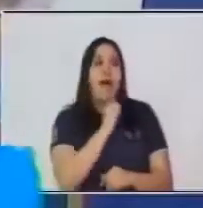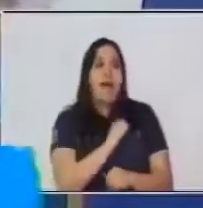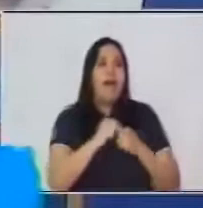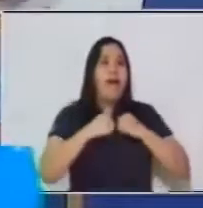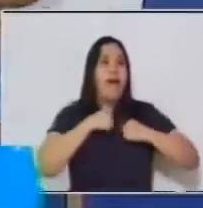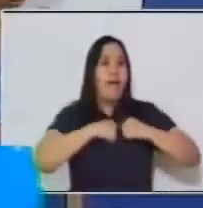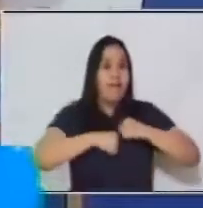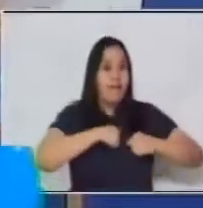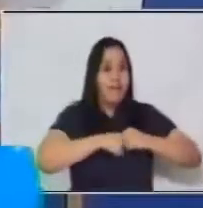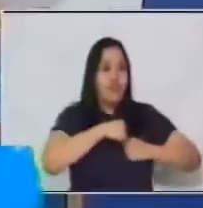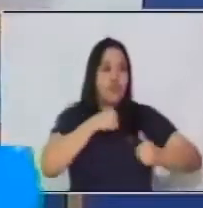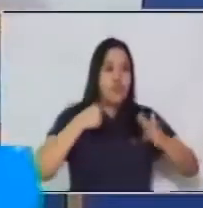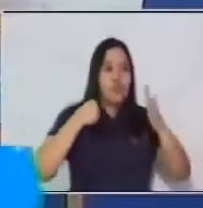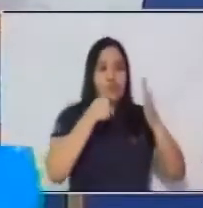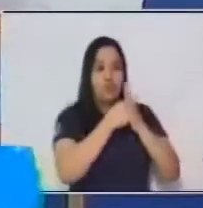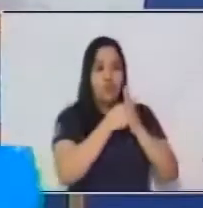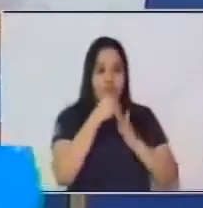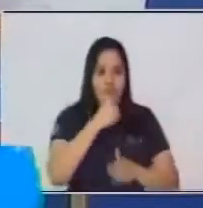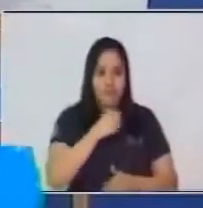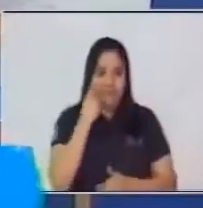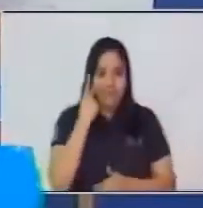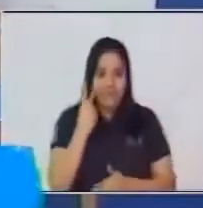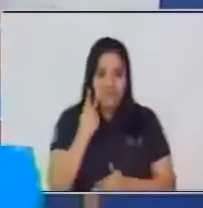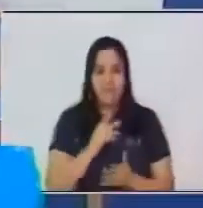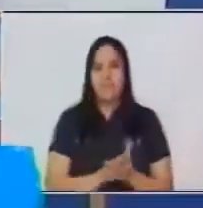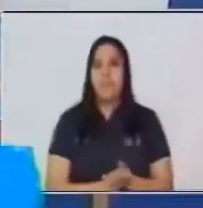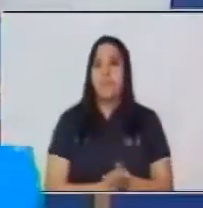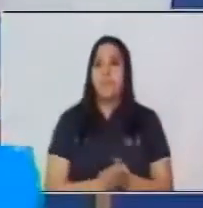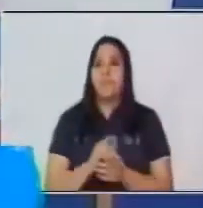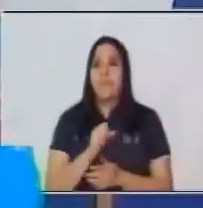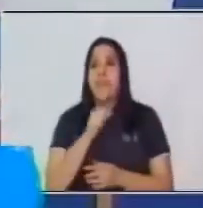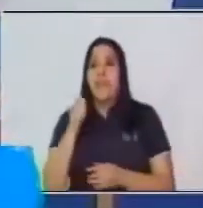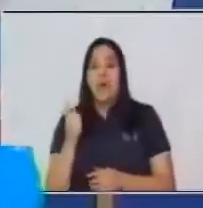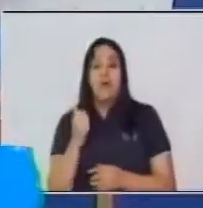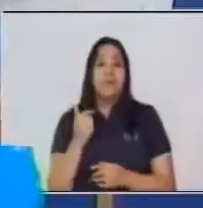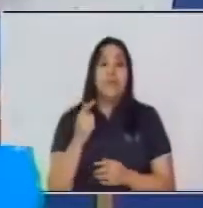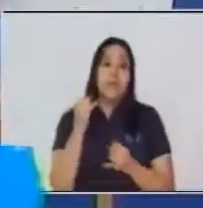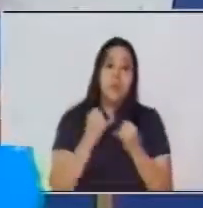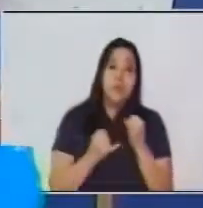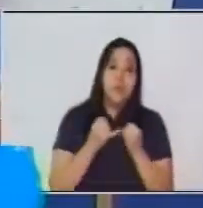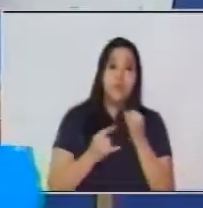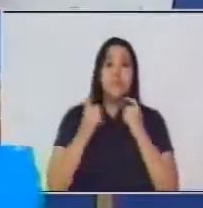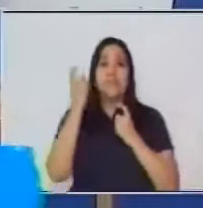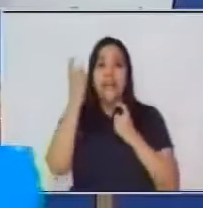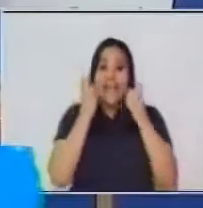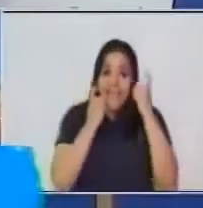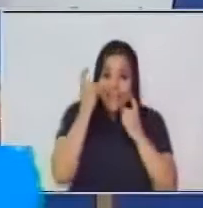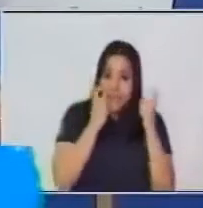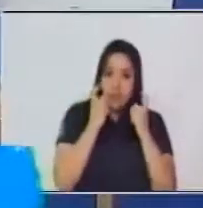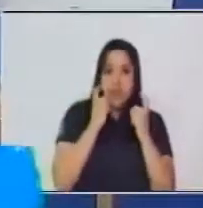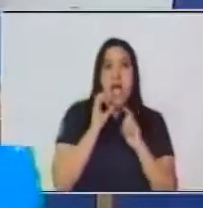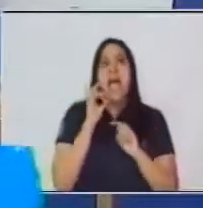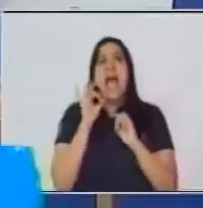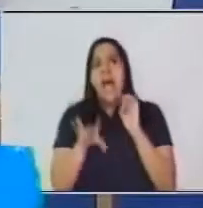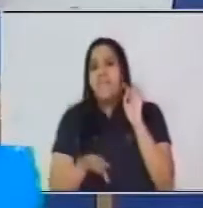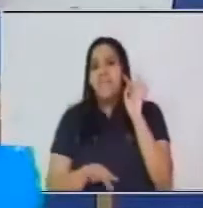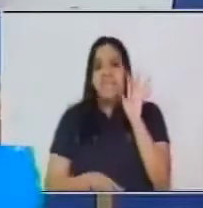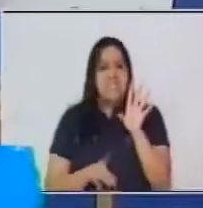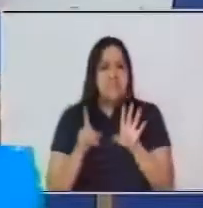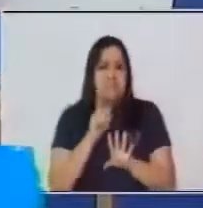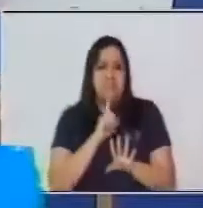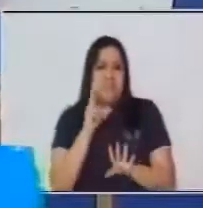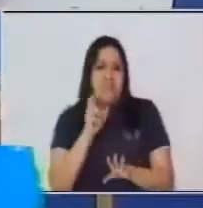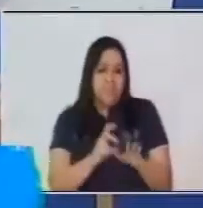en ese momento. Y por último tenemos gestos. Muchas veces no es necesario